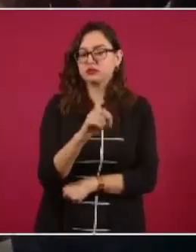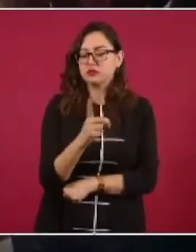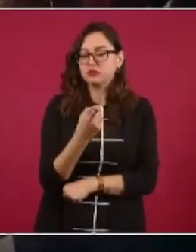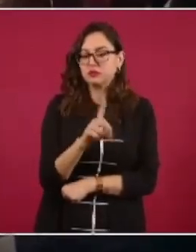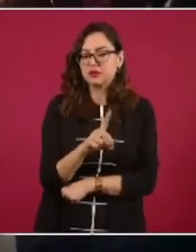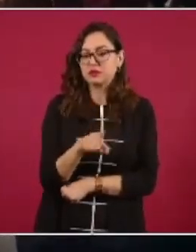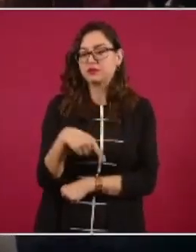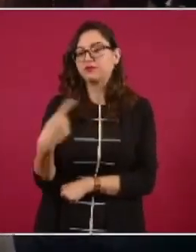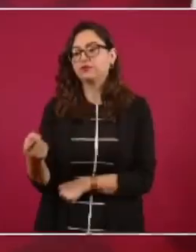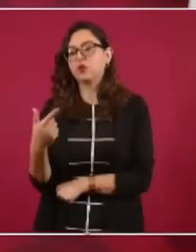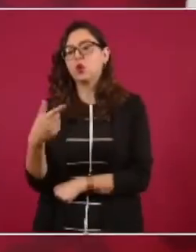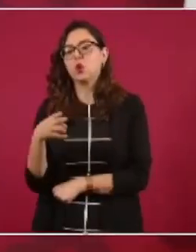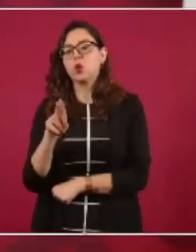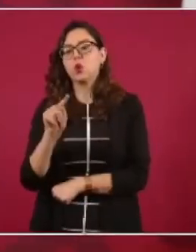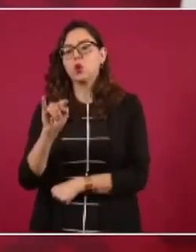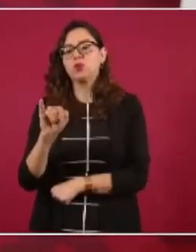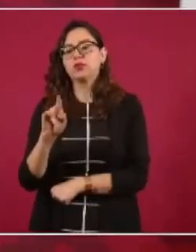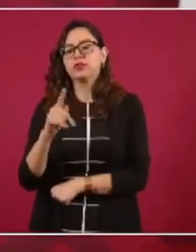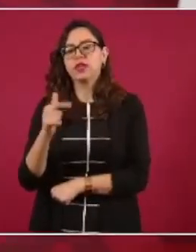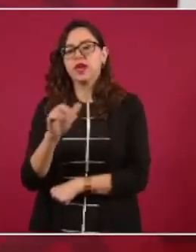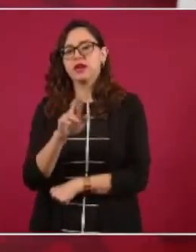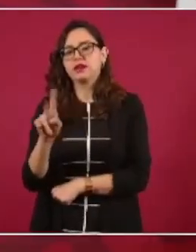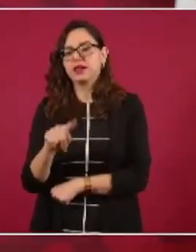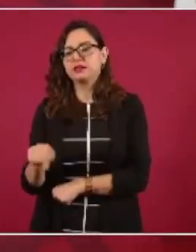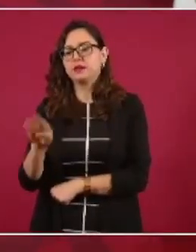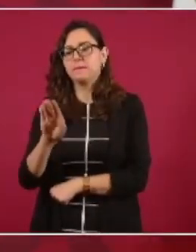con Gutiérrez Vivó.